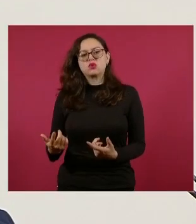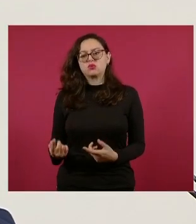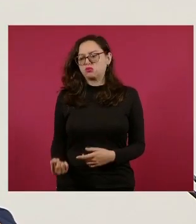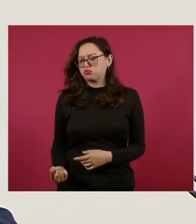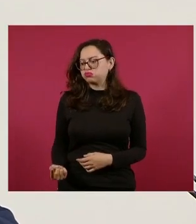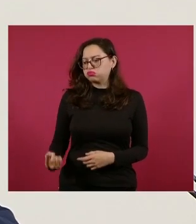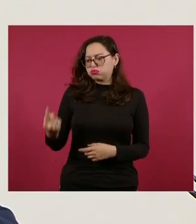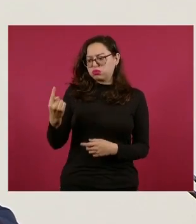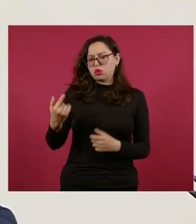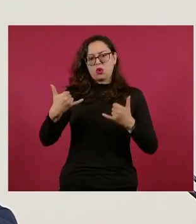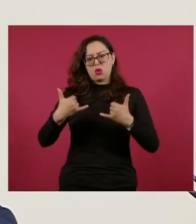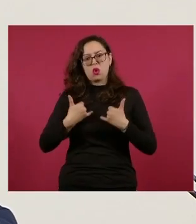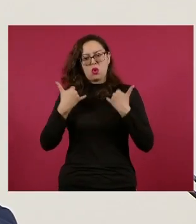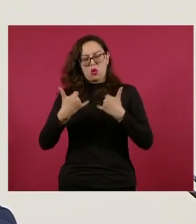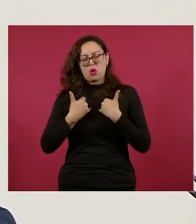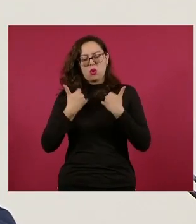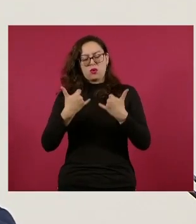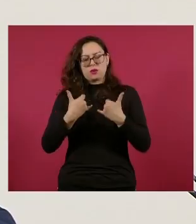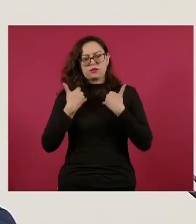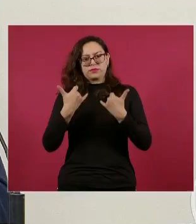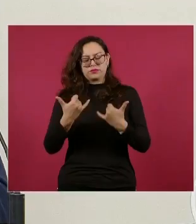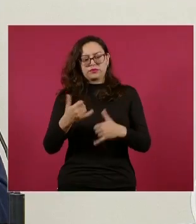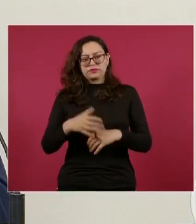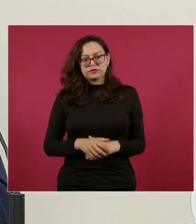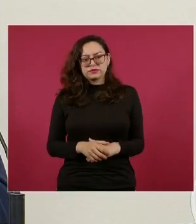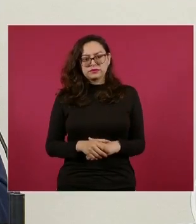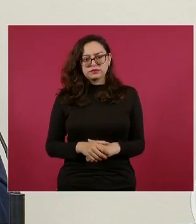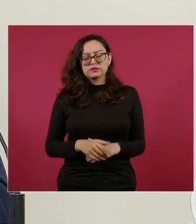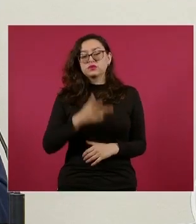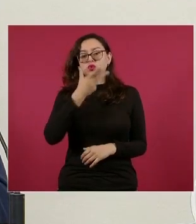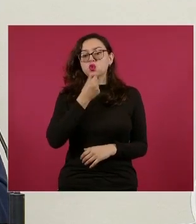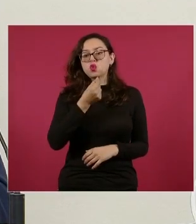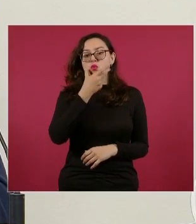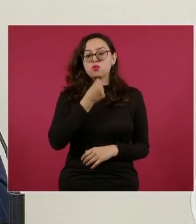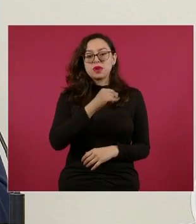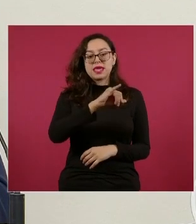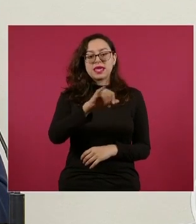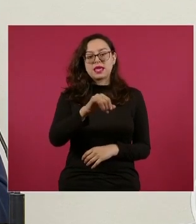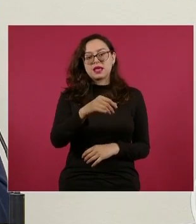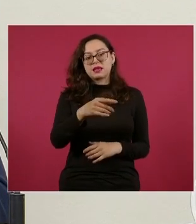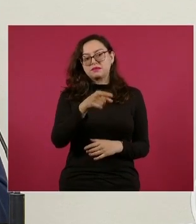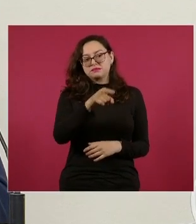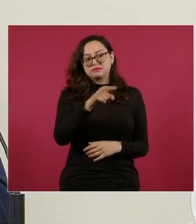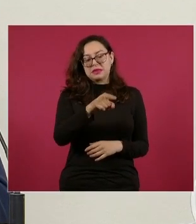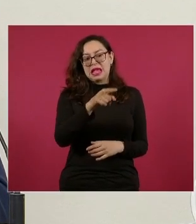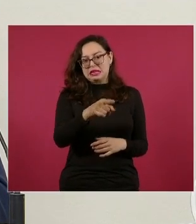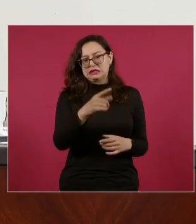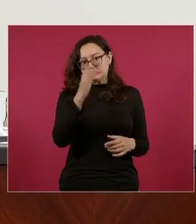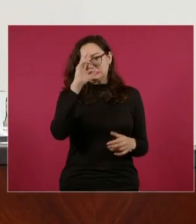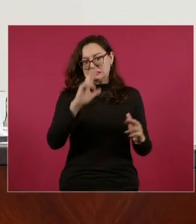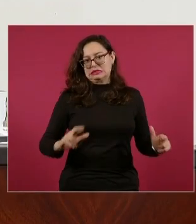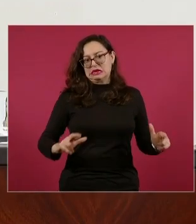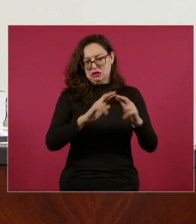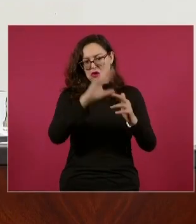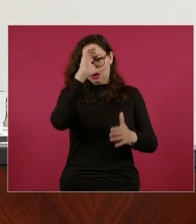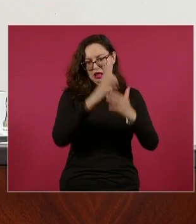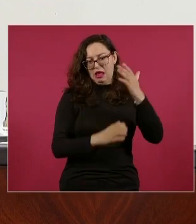tuve la dicha de conocer a un jesuita que era un santo,